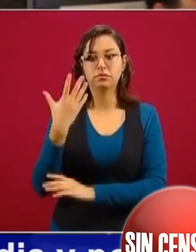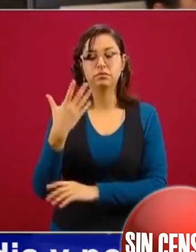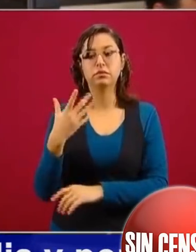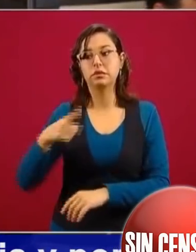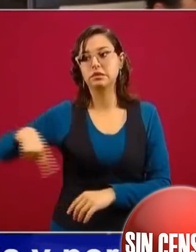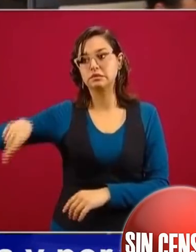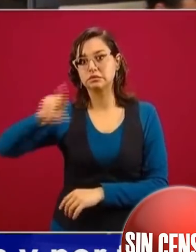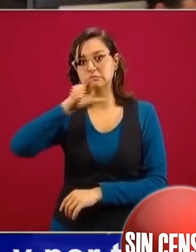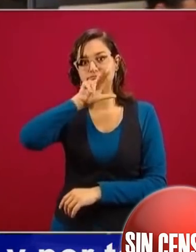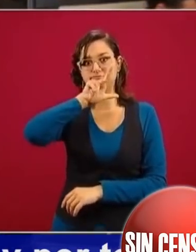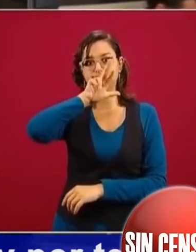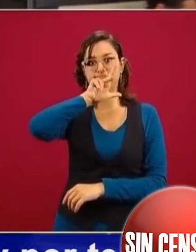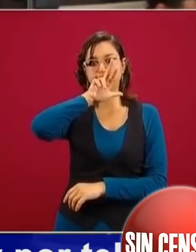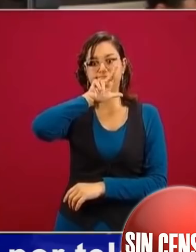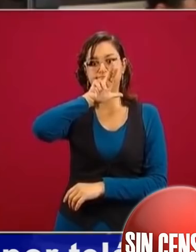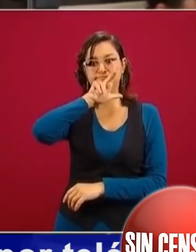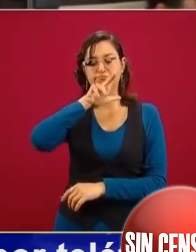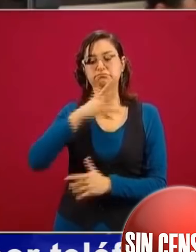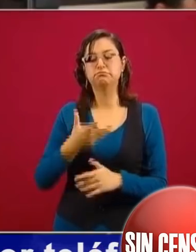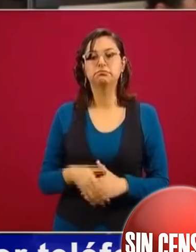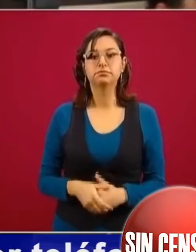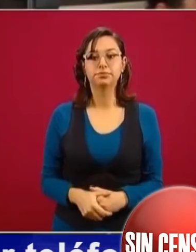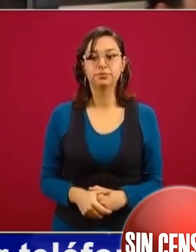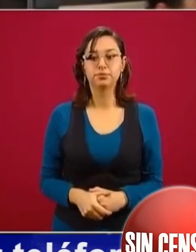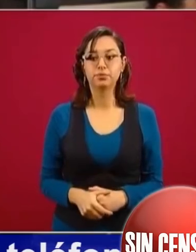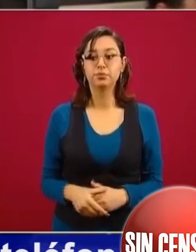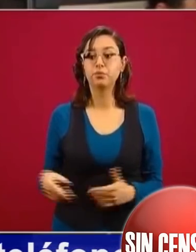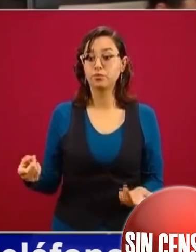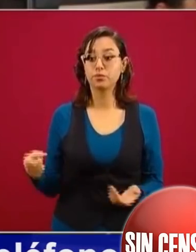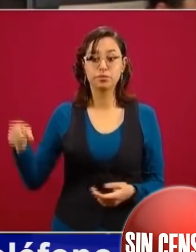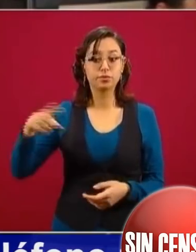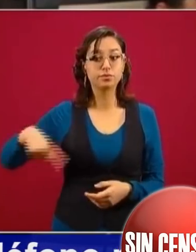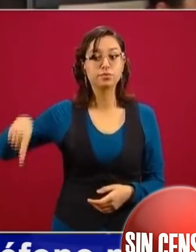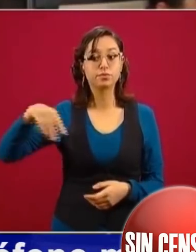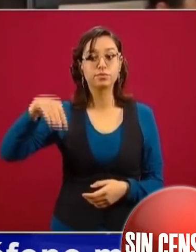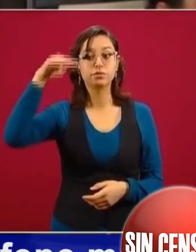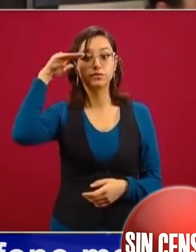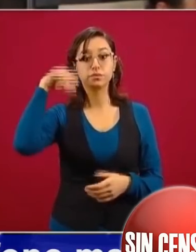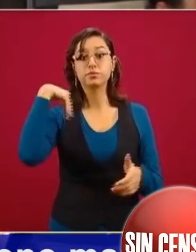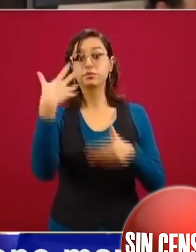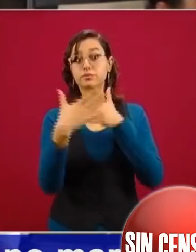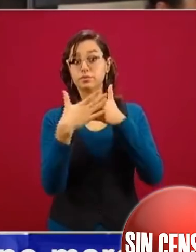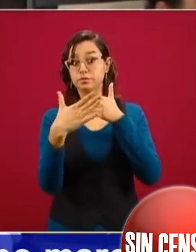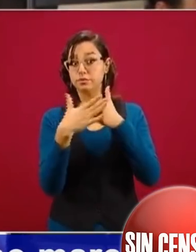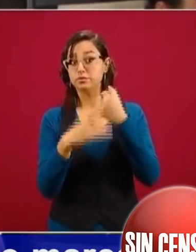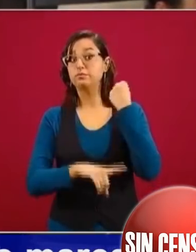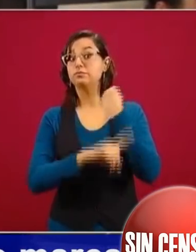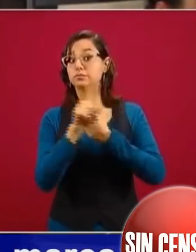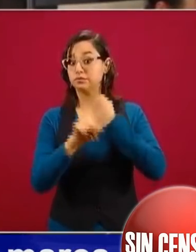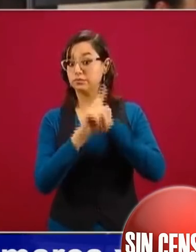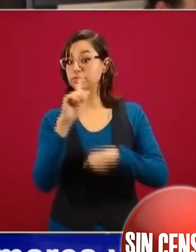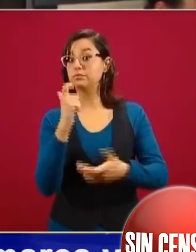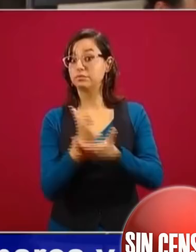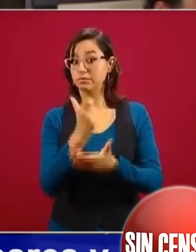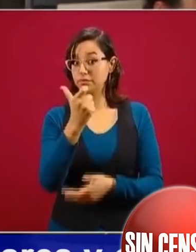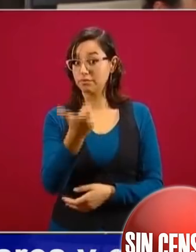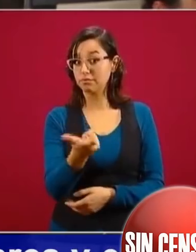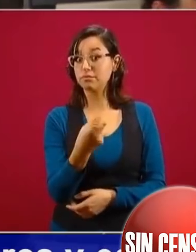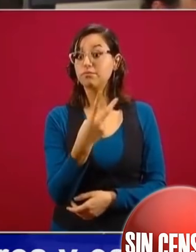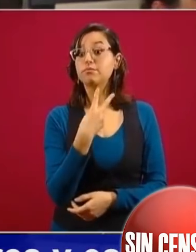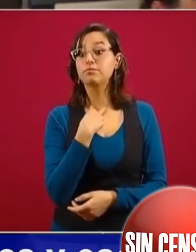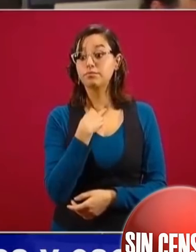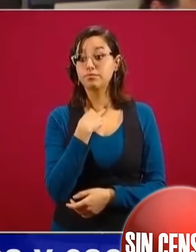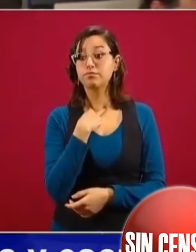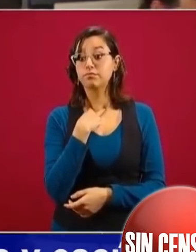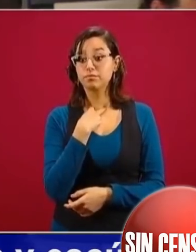de los empresarios, presidente, de que ellos ven que se avecina una fuerte crisis tras esta pandemia,